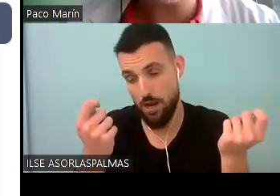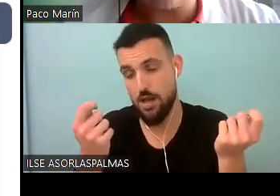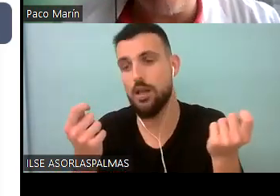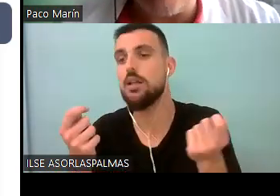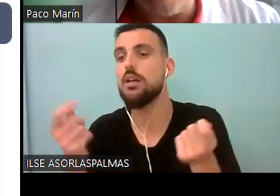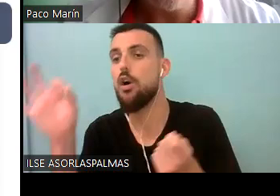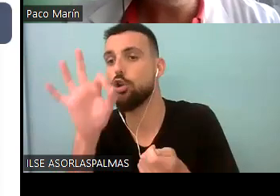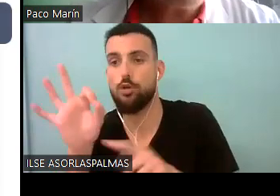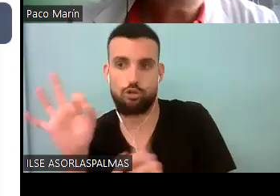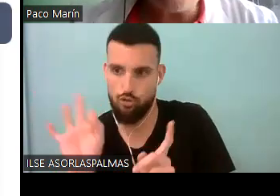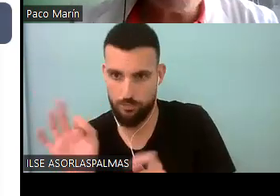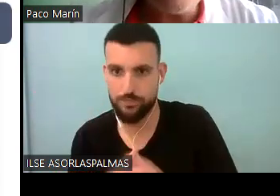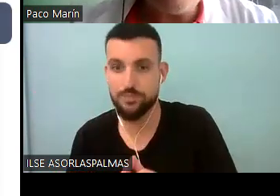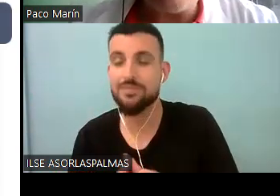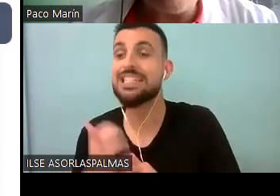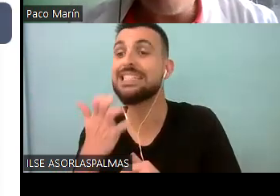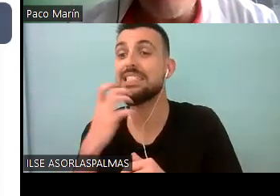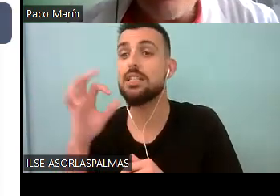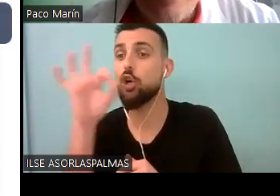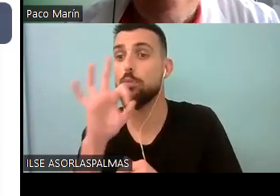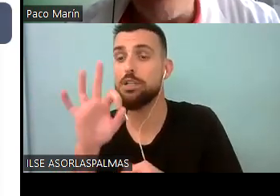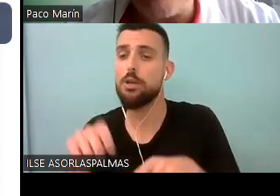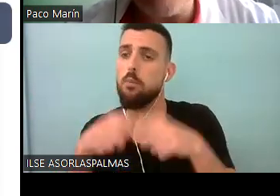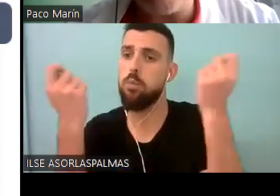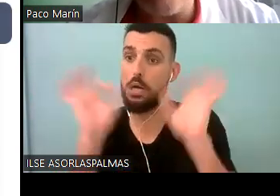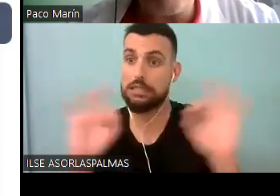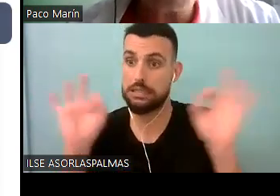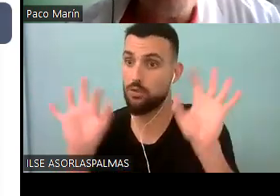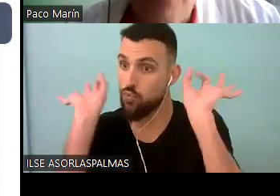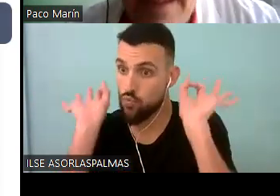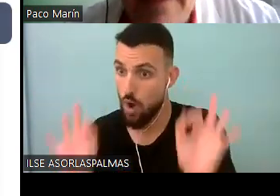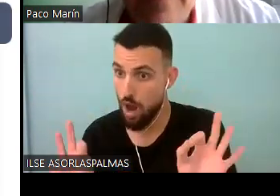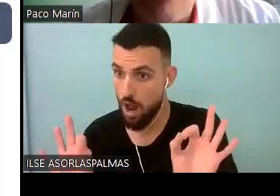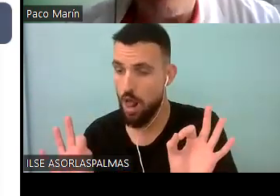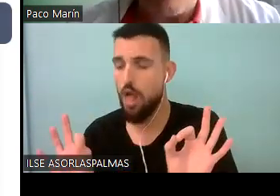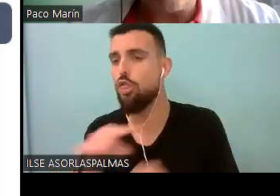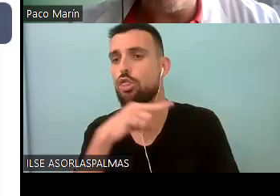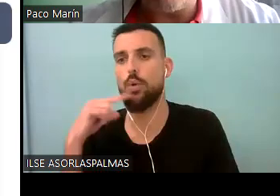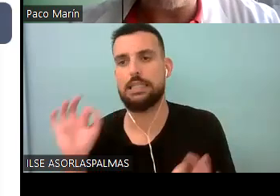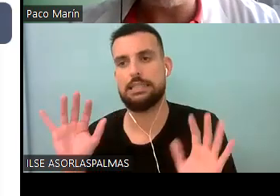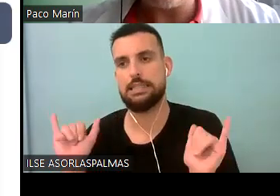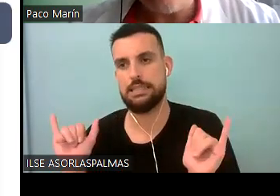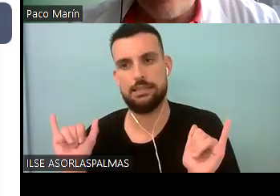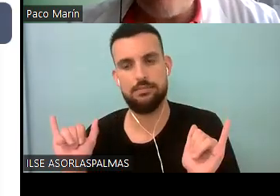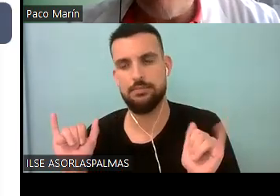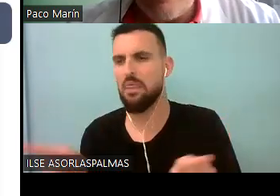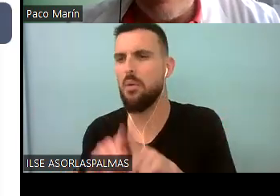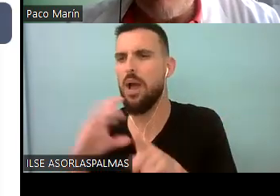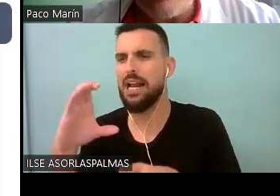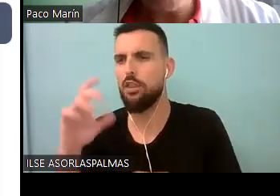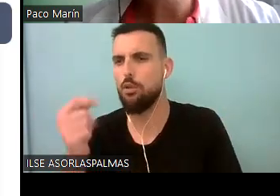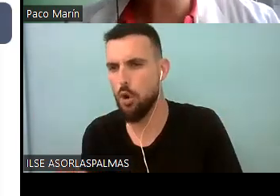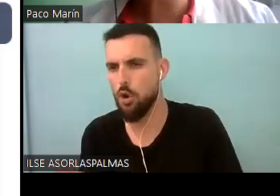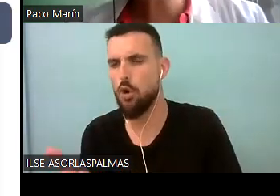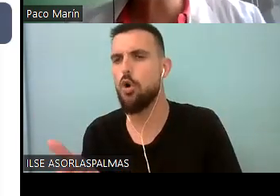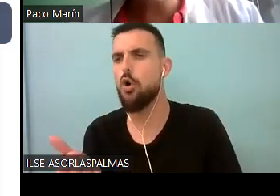osteoporosis con fractura. Si no hay fractura, la cantidad de calcio que tenemos dentro de los huesos no duele, aunque tengamos poca.